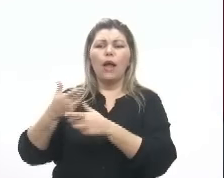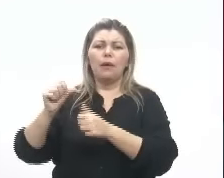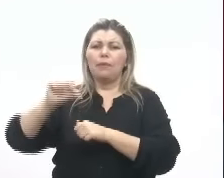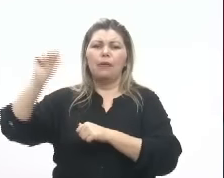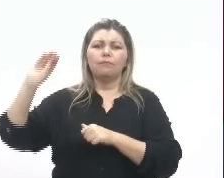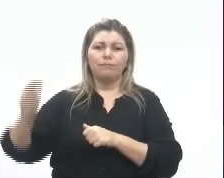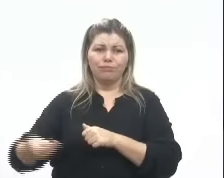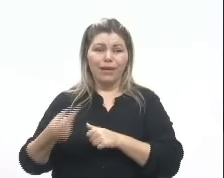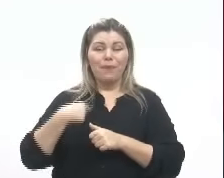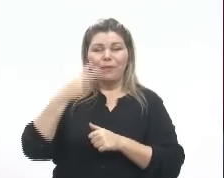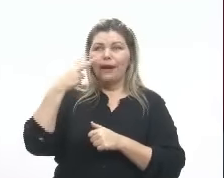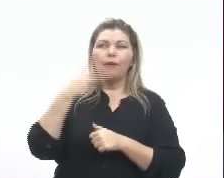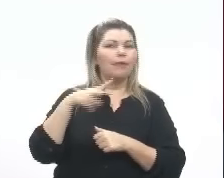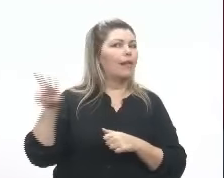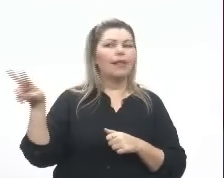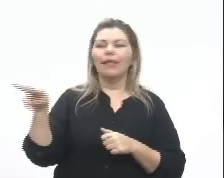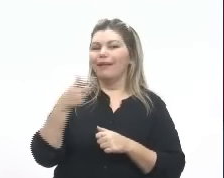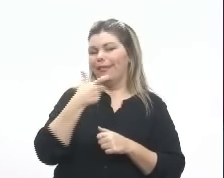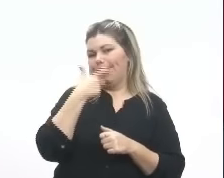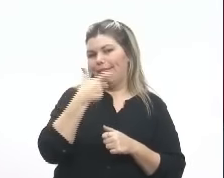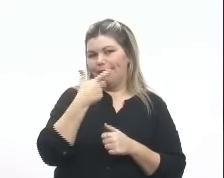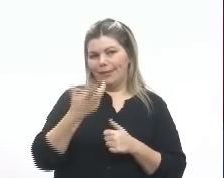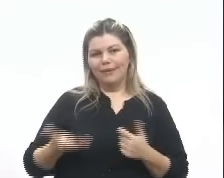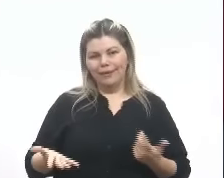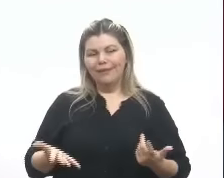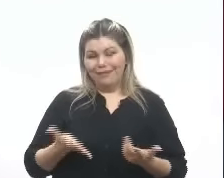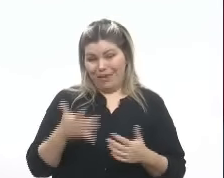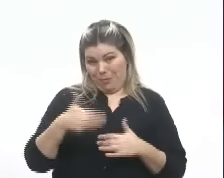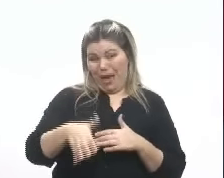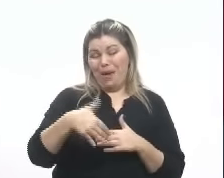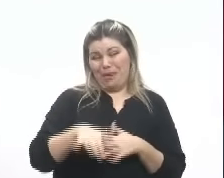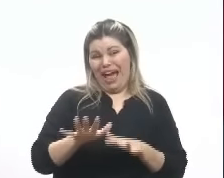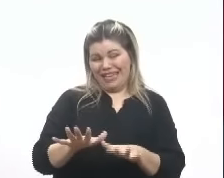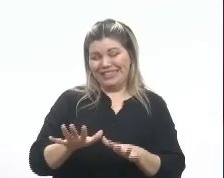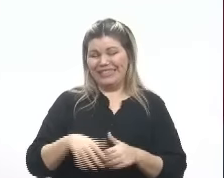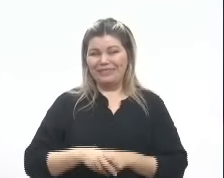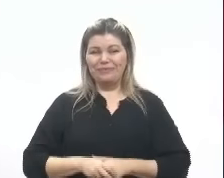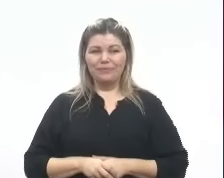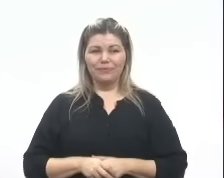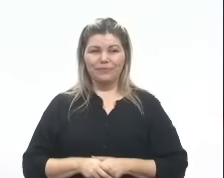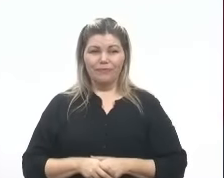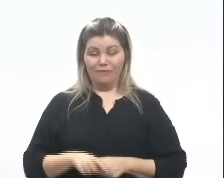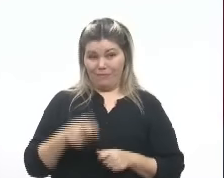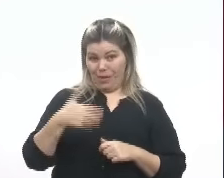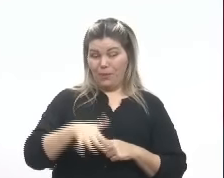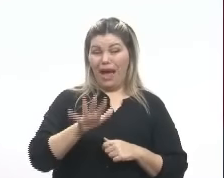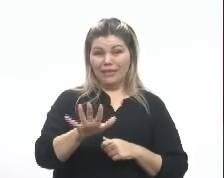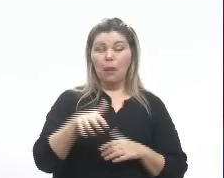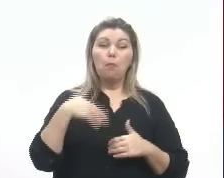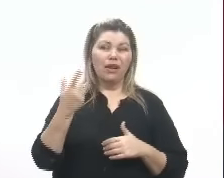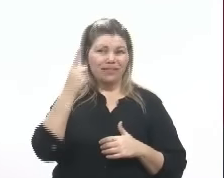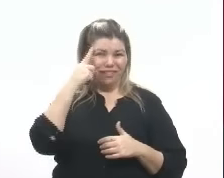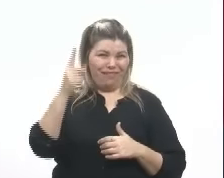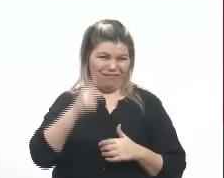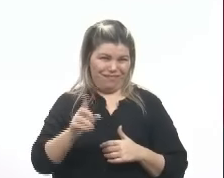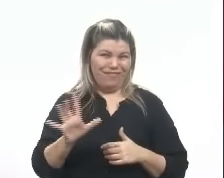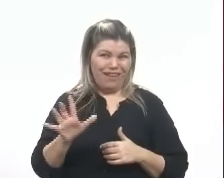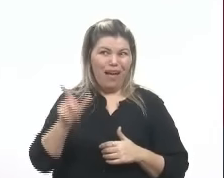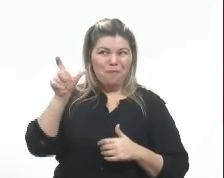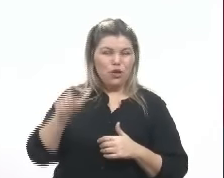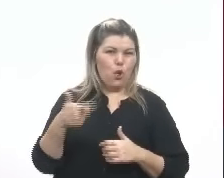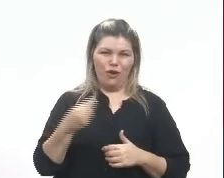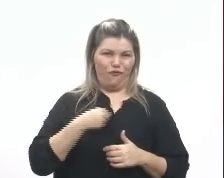está mirando para otro lado, como riéndose. Porque eso es lo que va a pasar. Eso es lo que va a pasar, por eso no creemos. No es una persona de